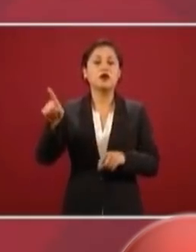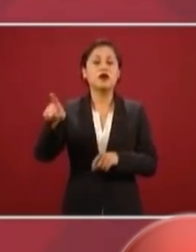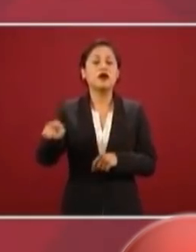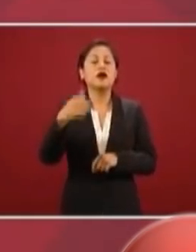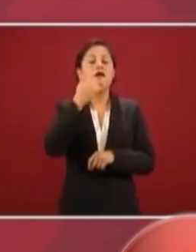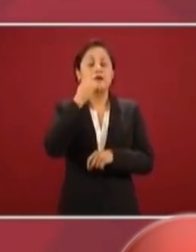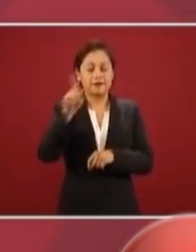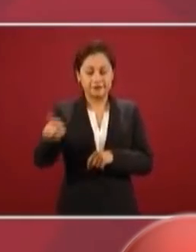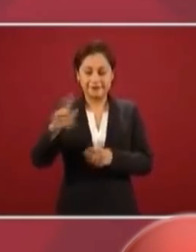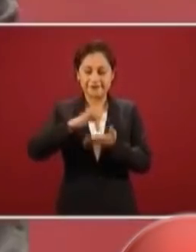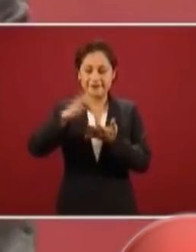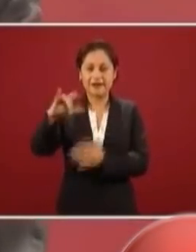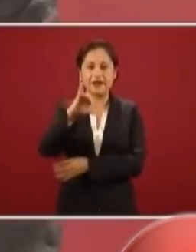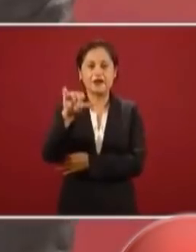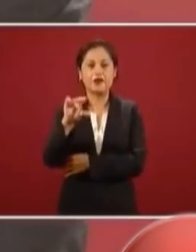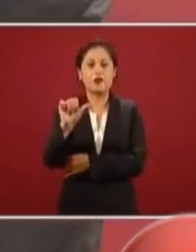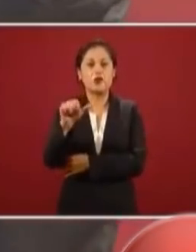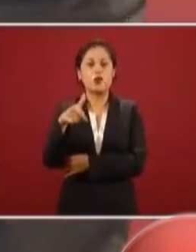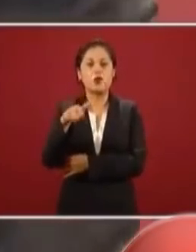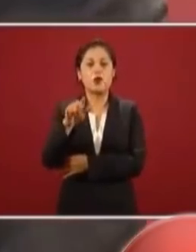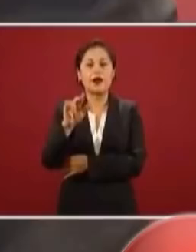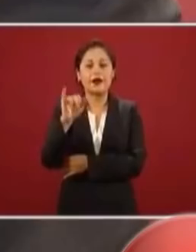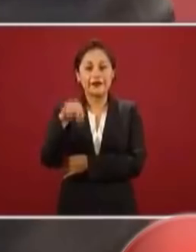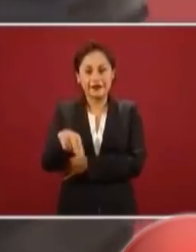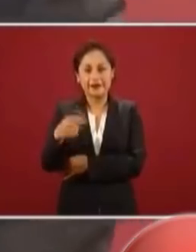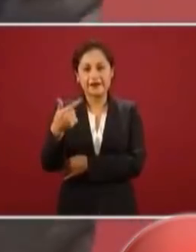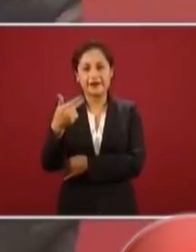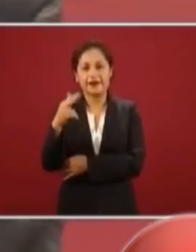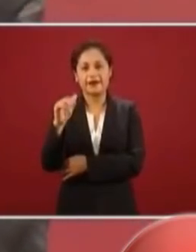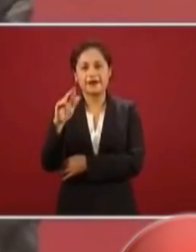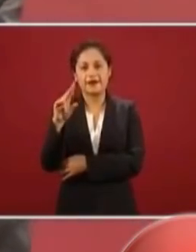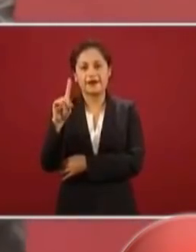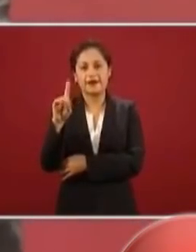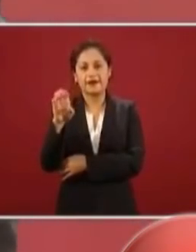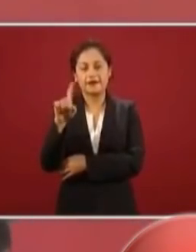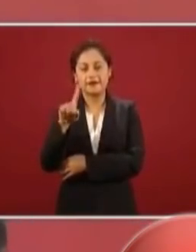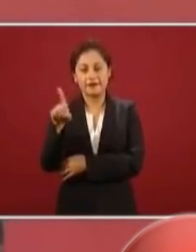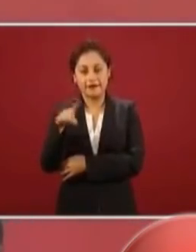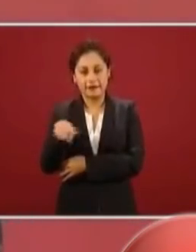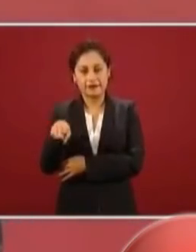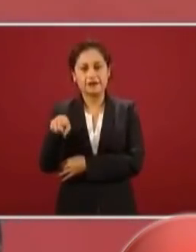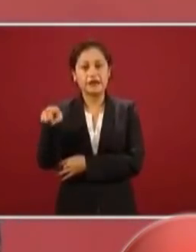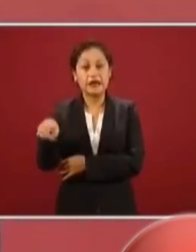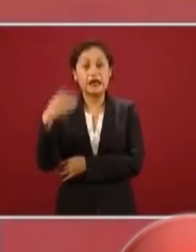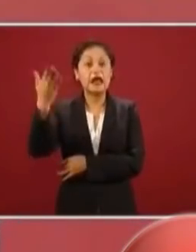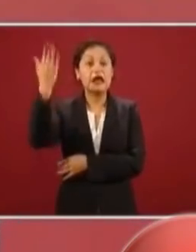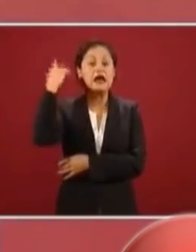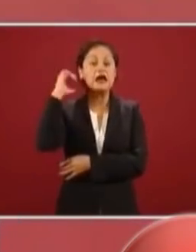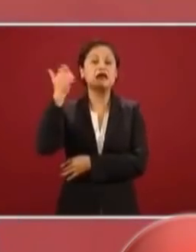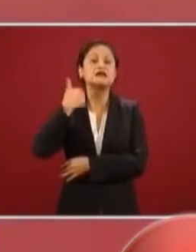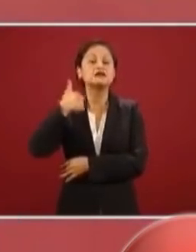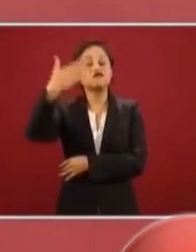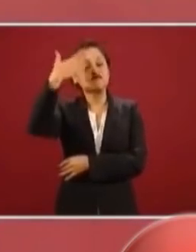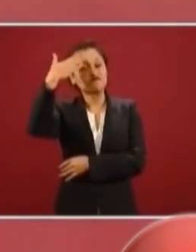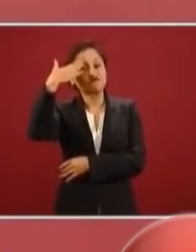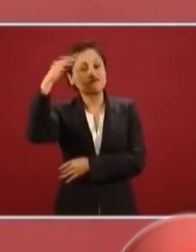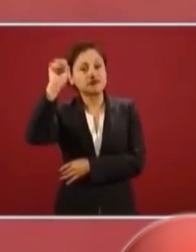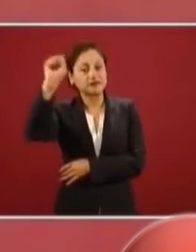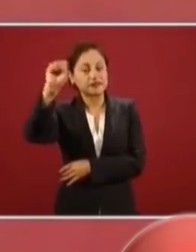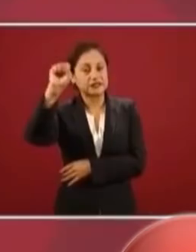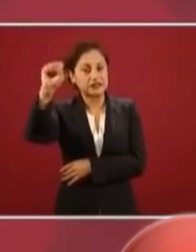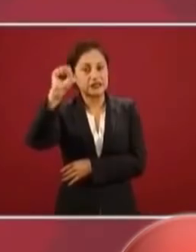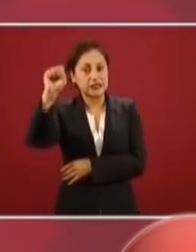Hernández Galicia. Sí, sí. Entonces, desde esa época, Ya Santiago